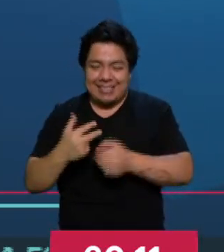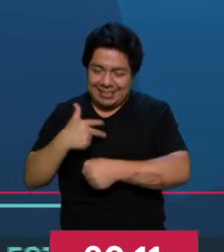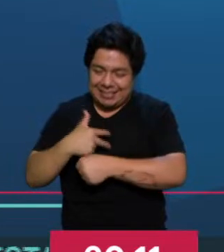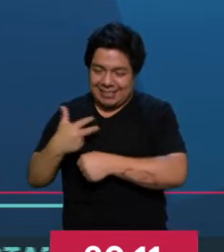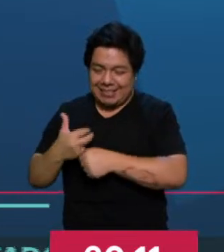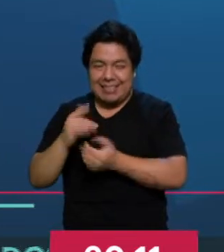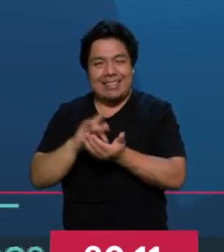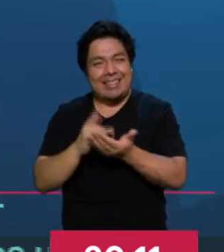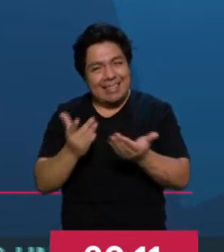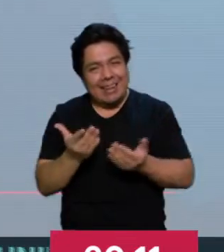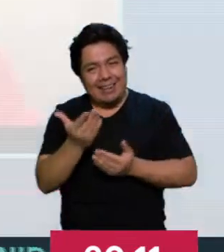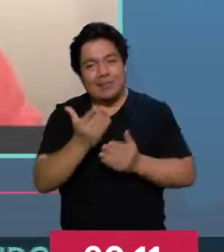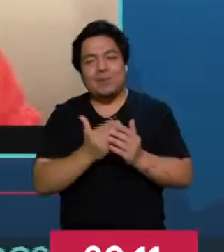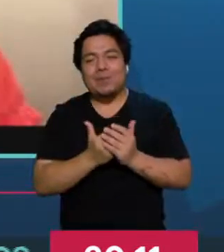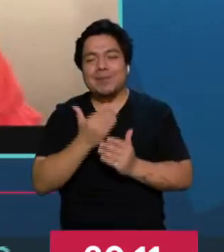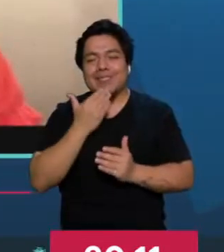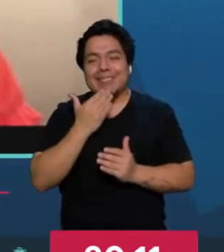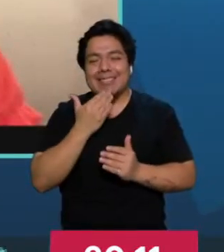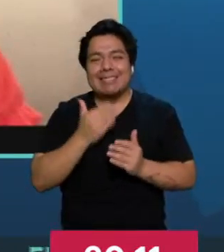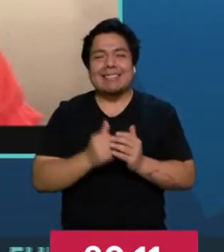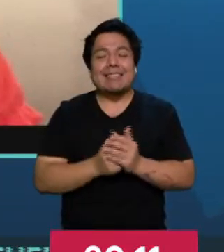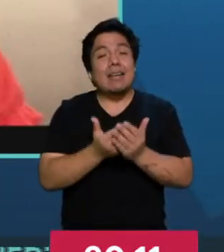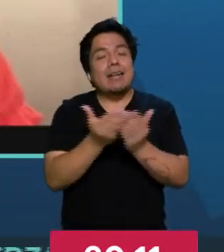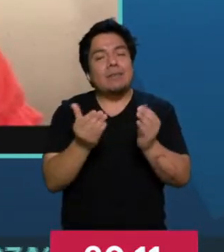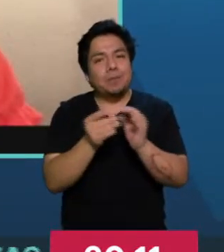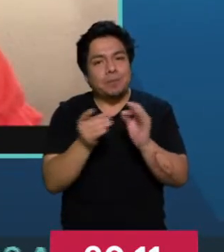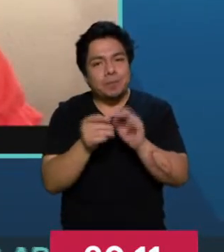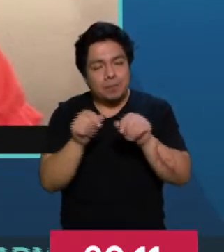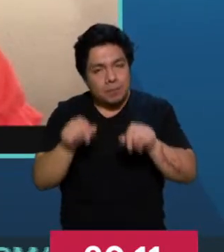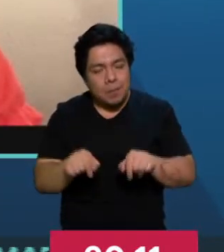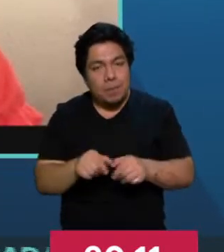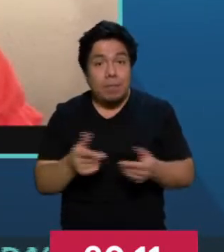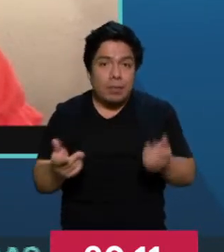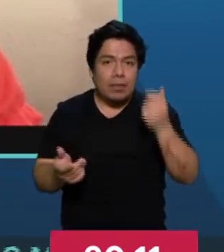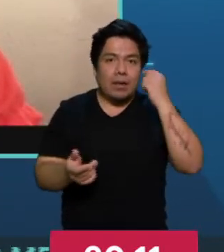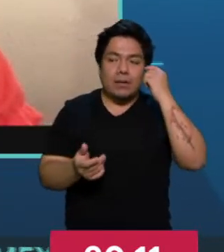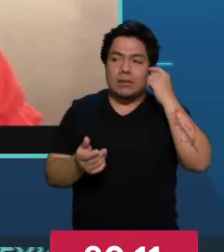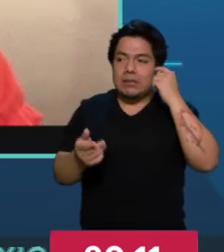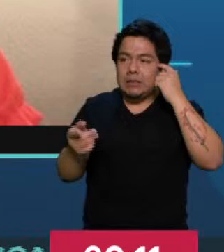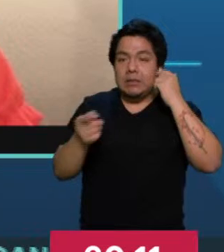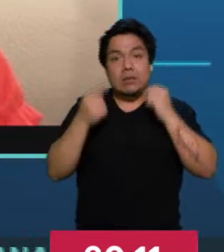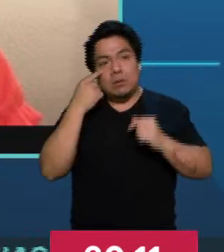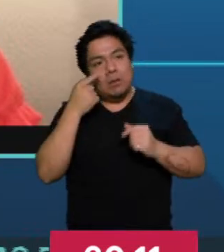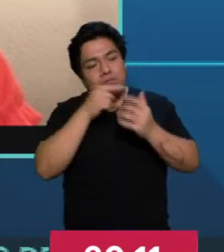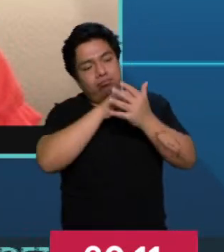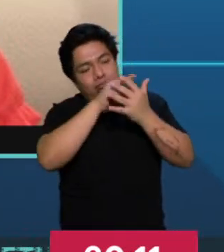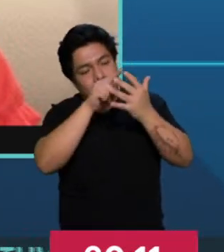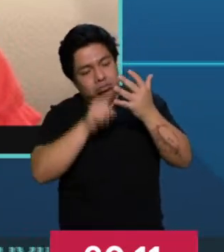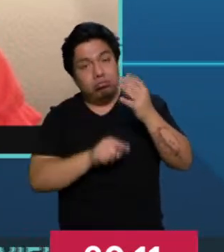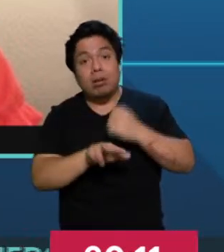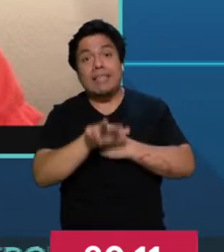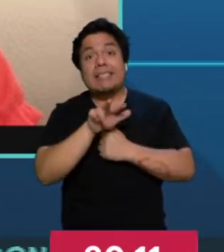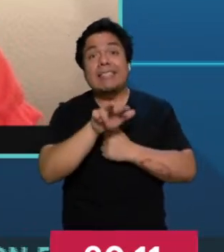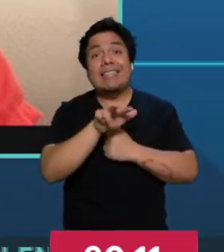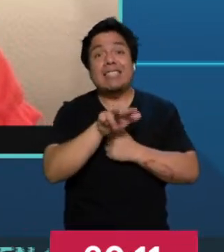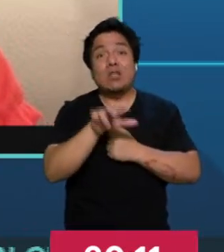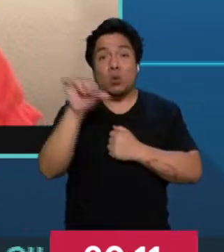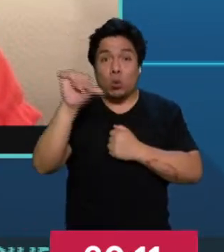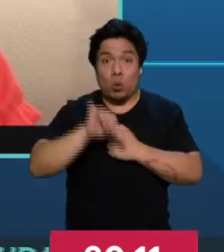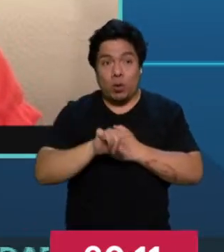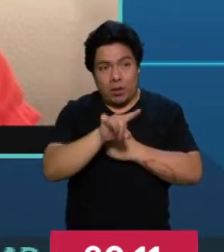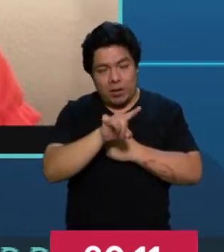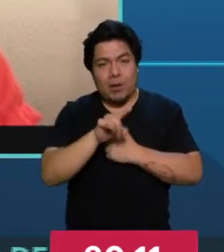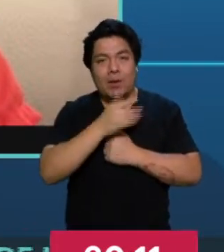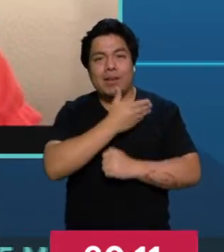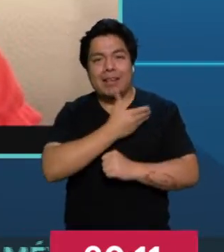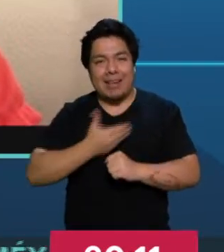invitación. También muy bien, muchas gracias. Quisiéramos empezar por cómo vio las 18 acciones que se presentaron el día de hoy por